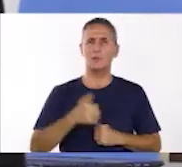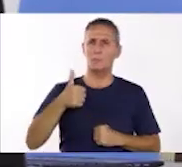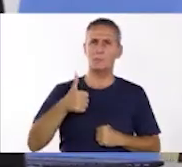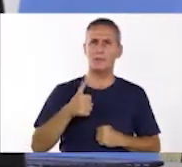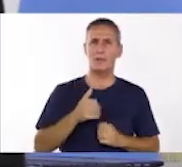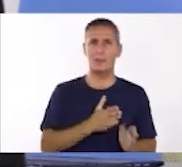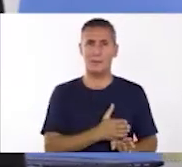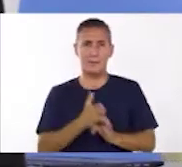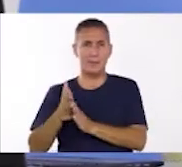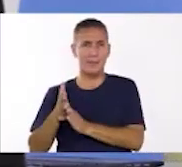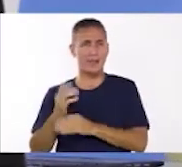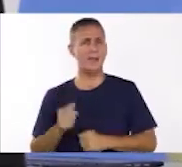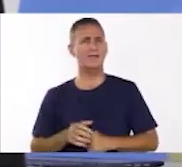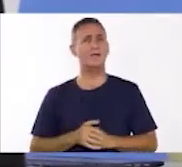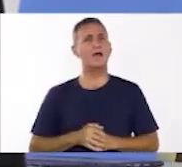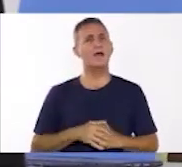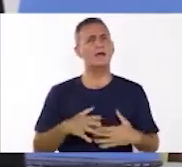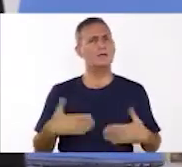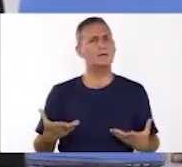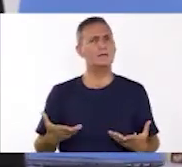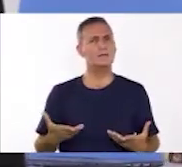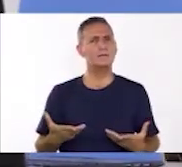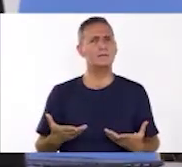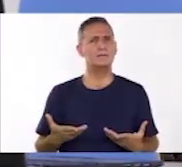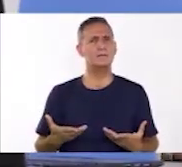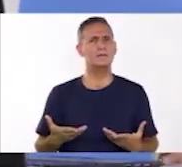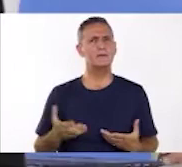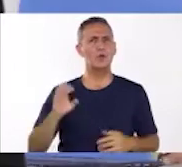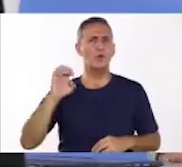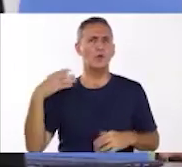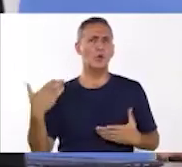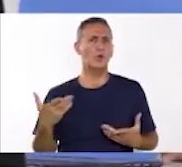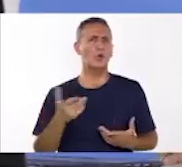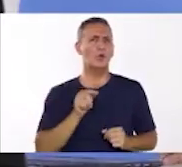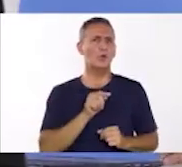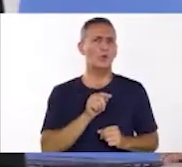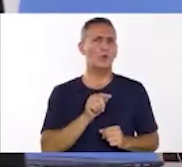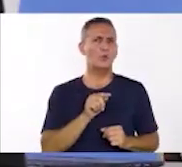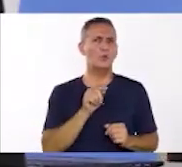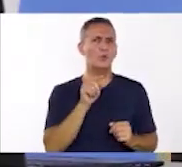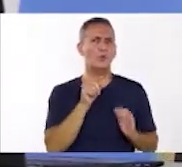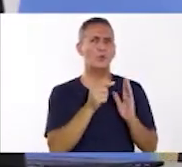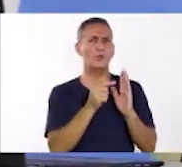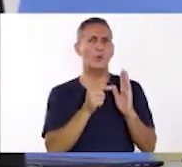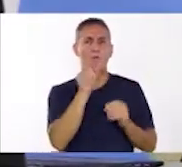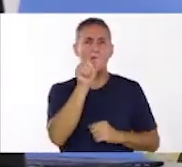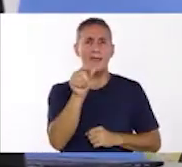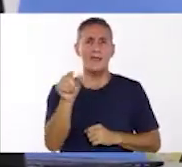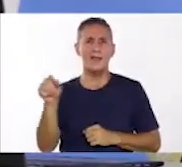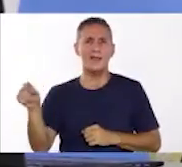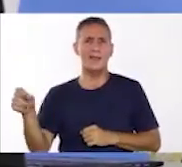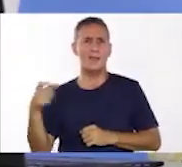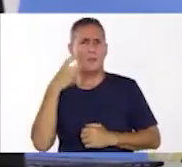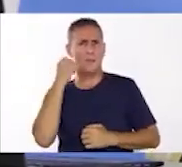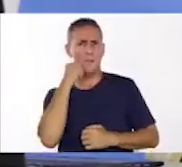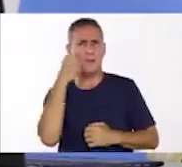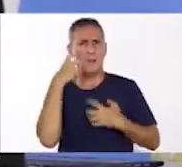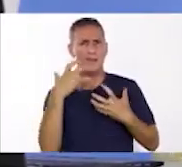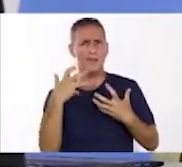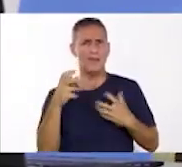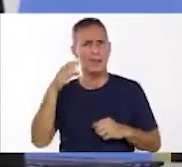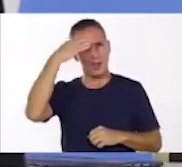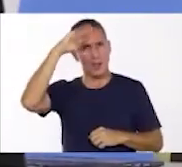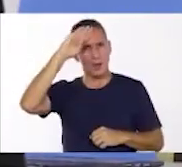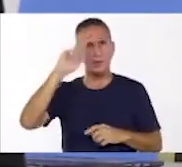Bien, vamos a pasar entonces a cuáles fueron las figuras